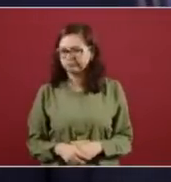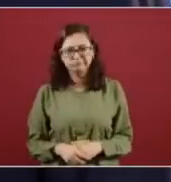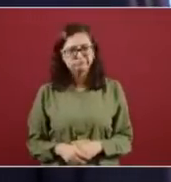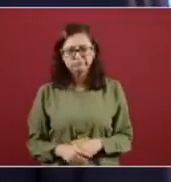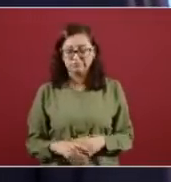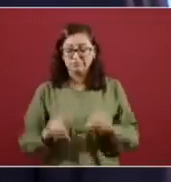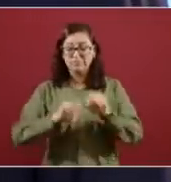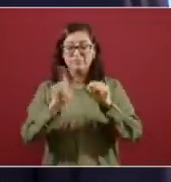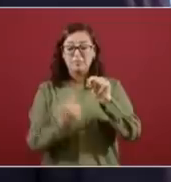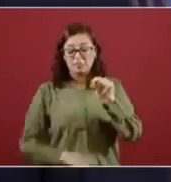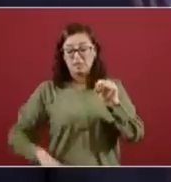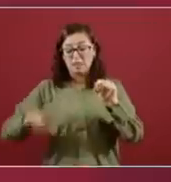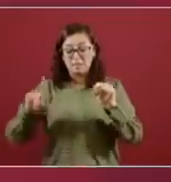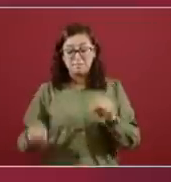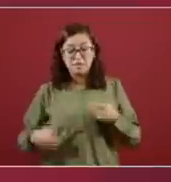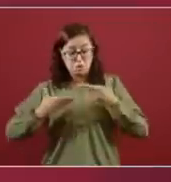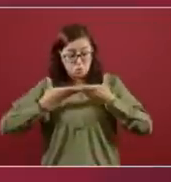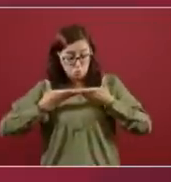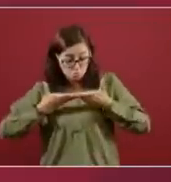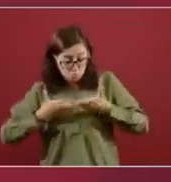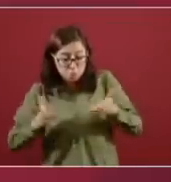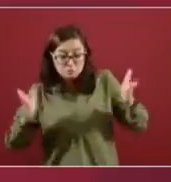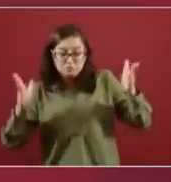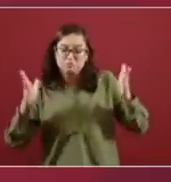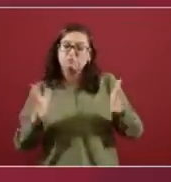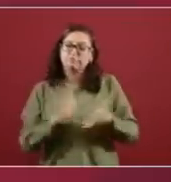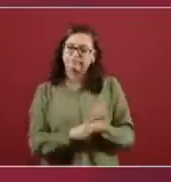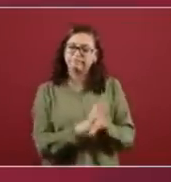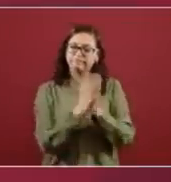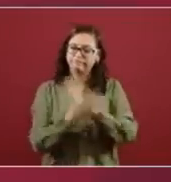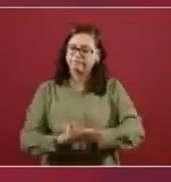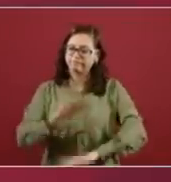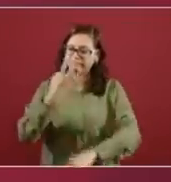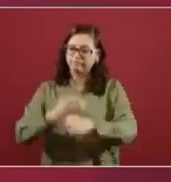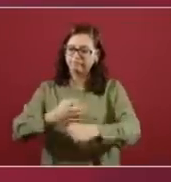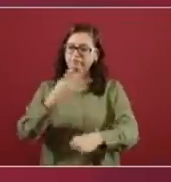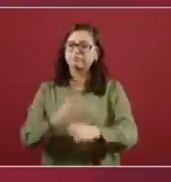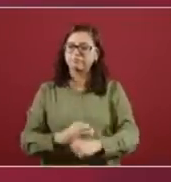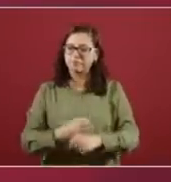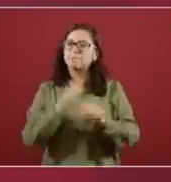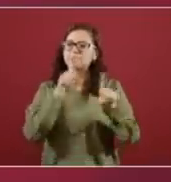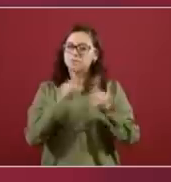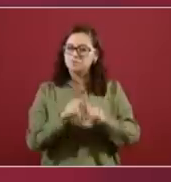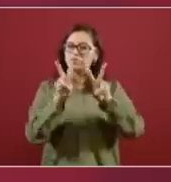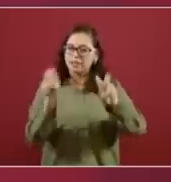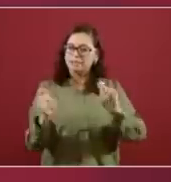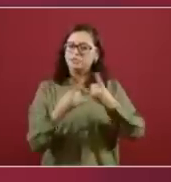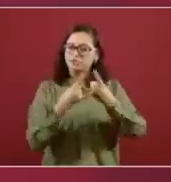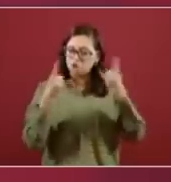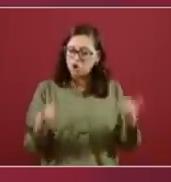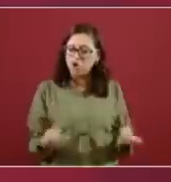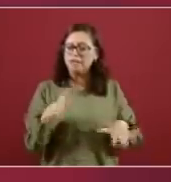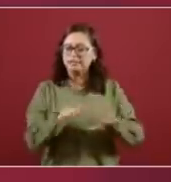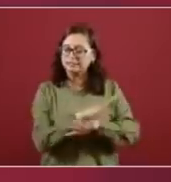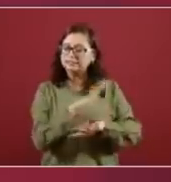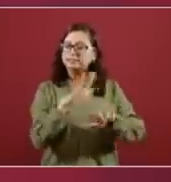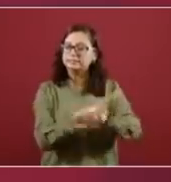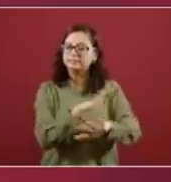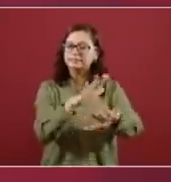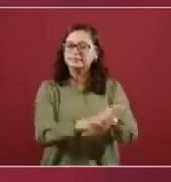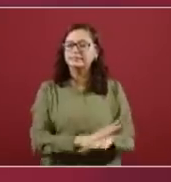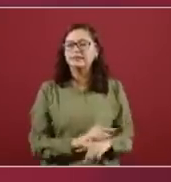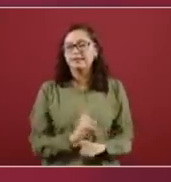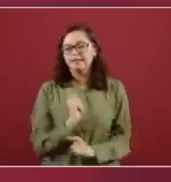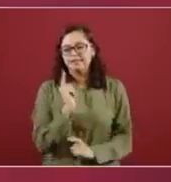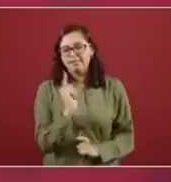en la vida pública del país y también en esto hay cambios entonces despacio que nadie